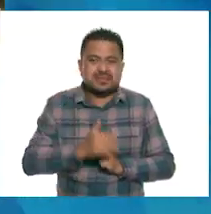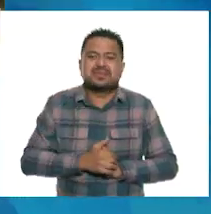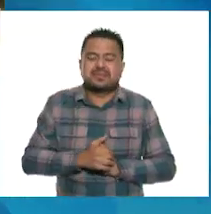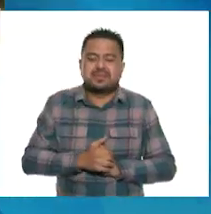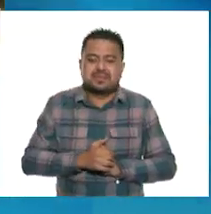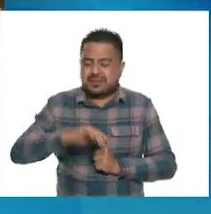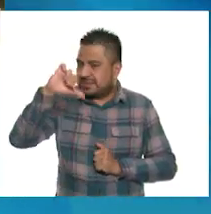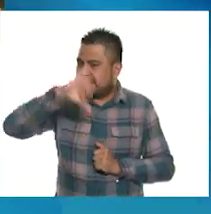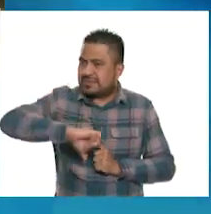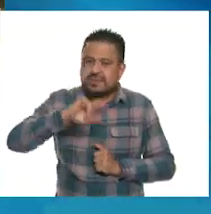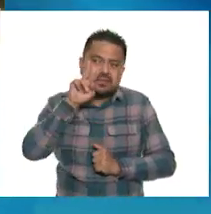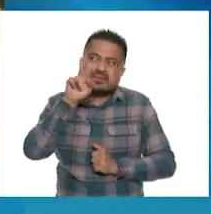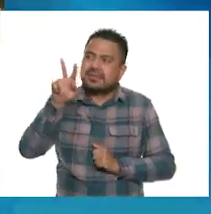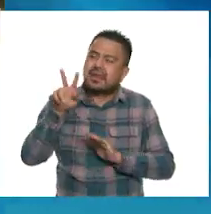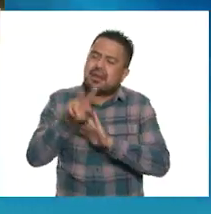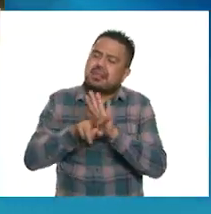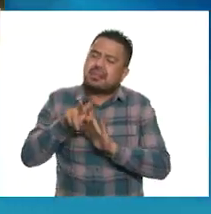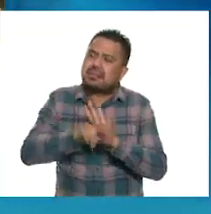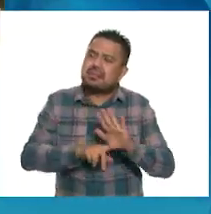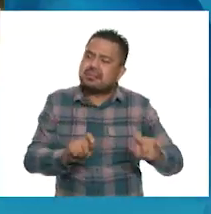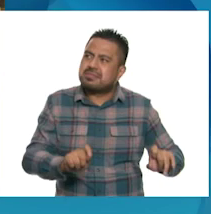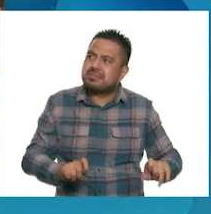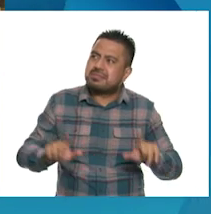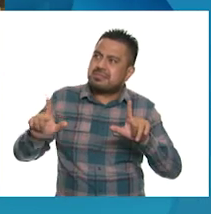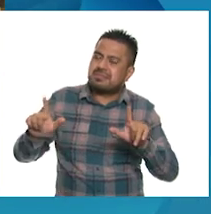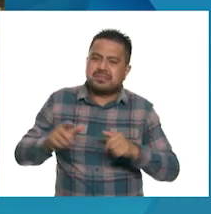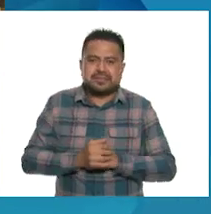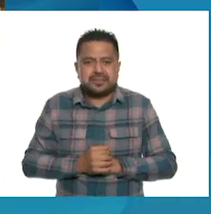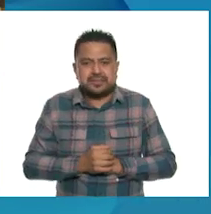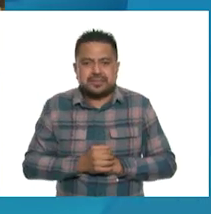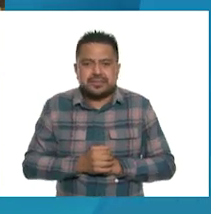¡Hola! Vamos a ver el siguiente video.